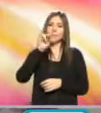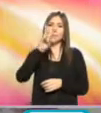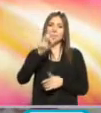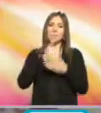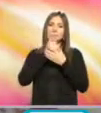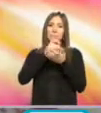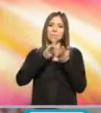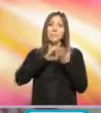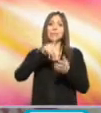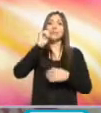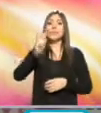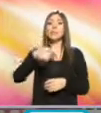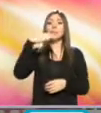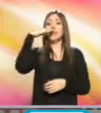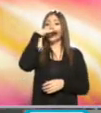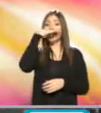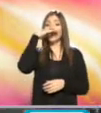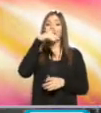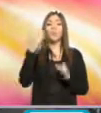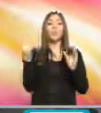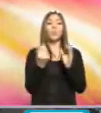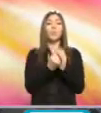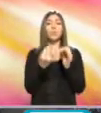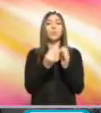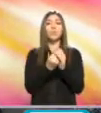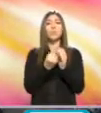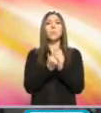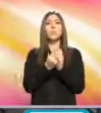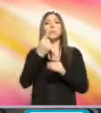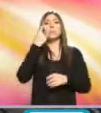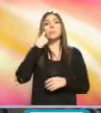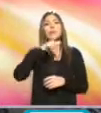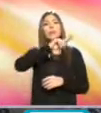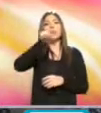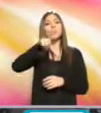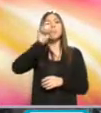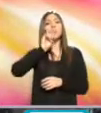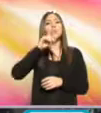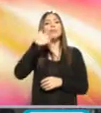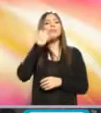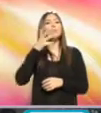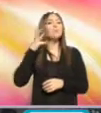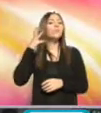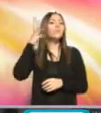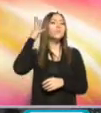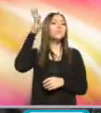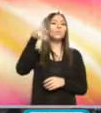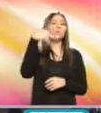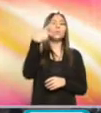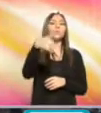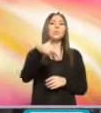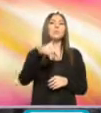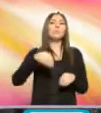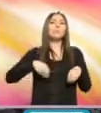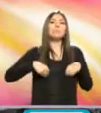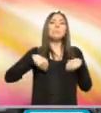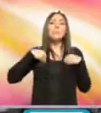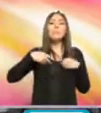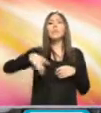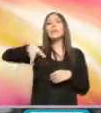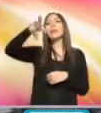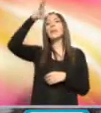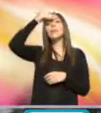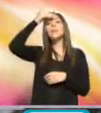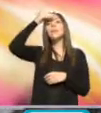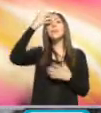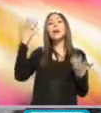es totalmente gratuito, es un curso pensado para que ustedes tomen las riendas de su destino, que aprendan